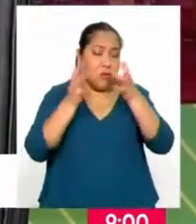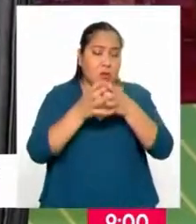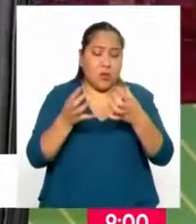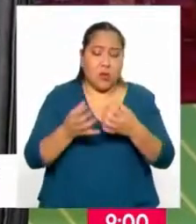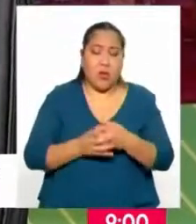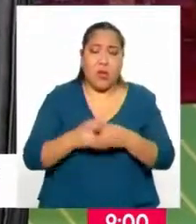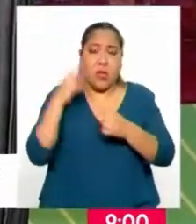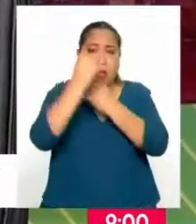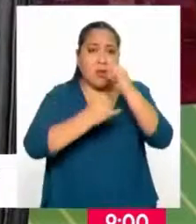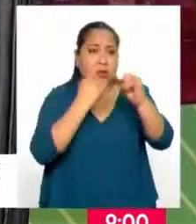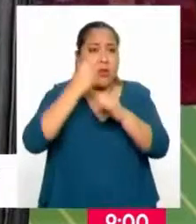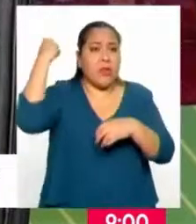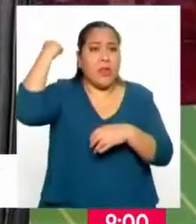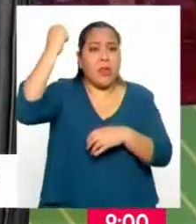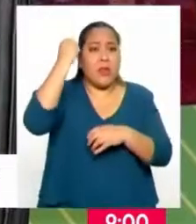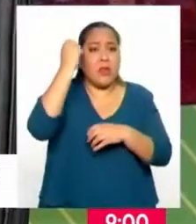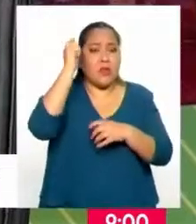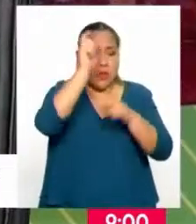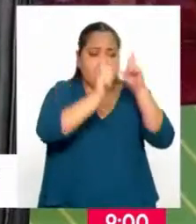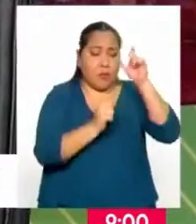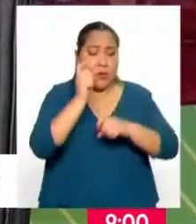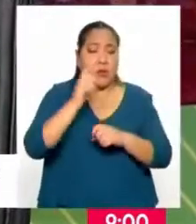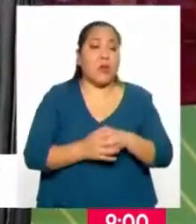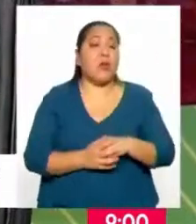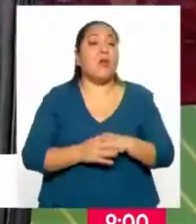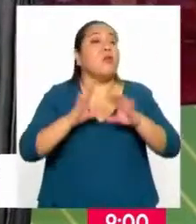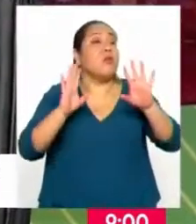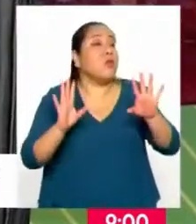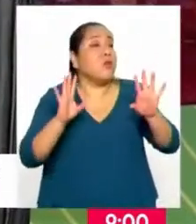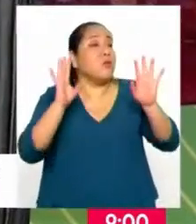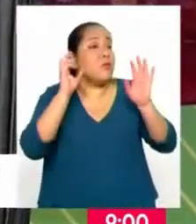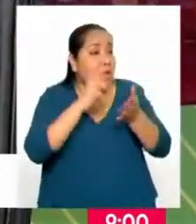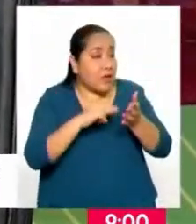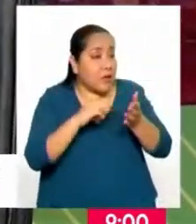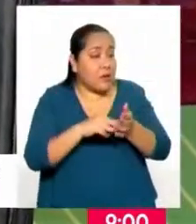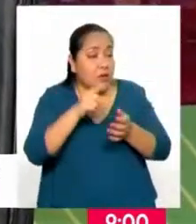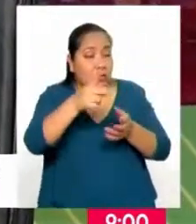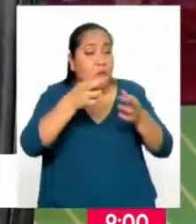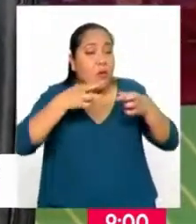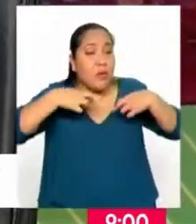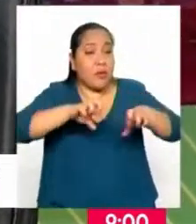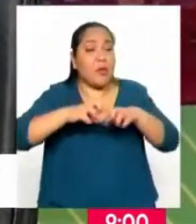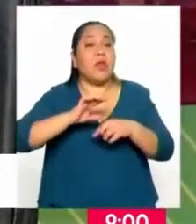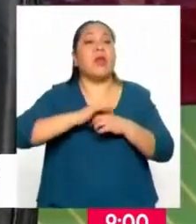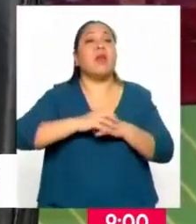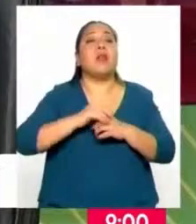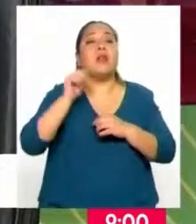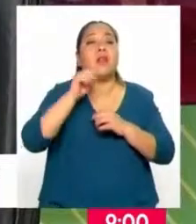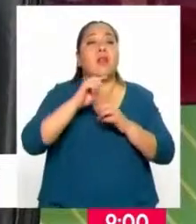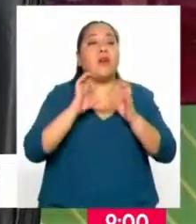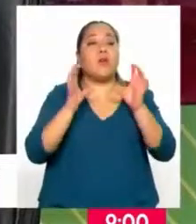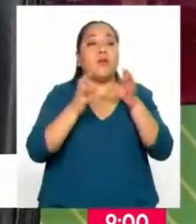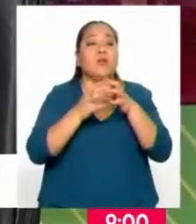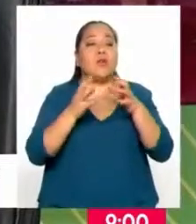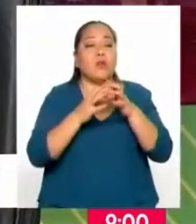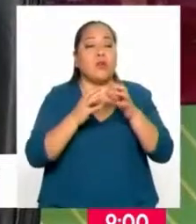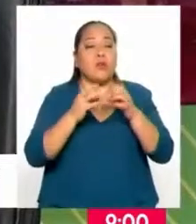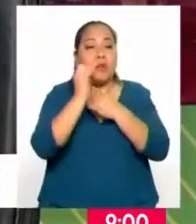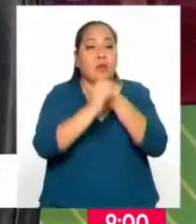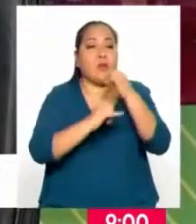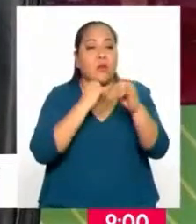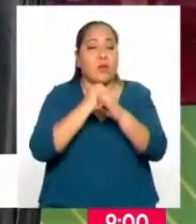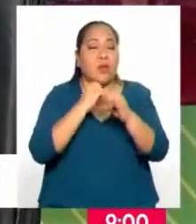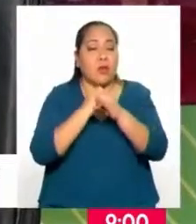podría intervenir, sobre todo, Julio, si me permites, porque la Comisión Interamericana ha tomado nota y ha mostrado ya